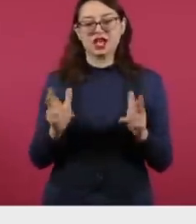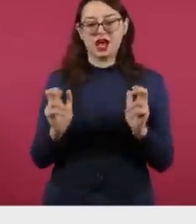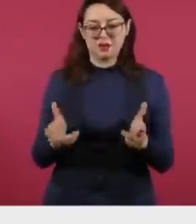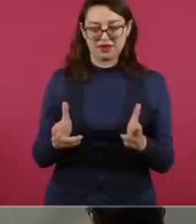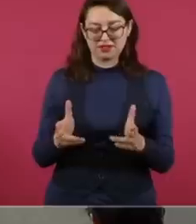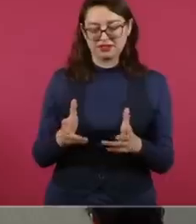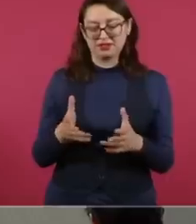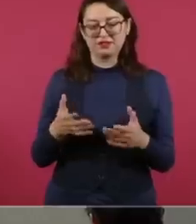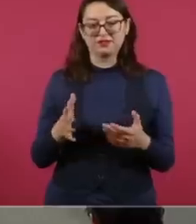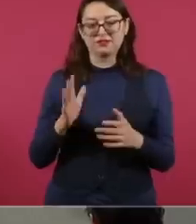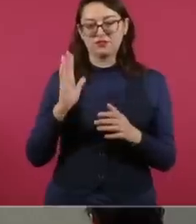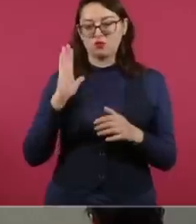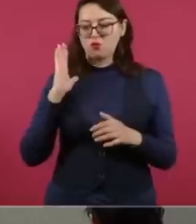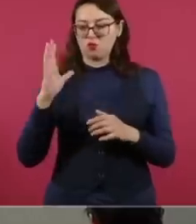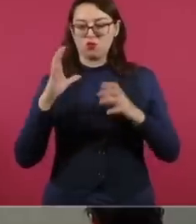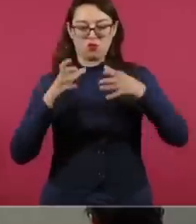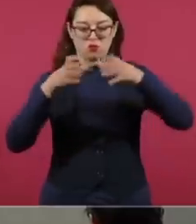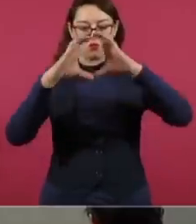del otro lado,